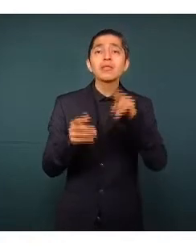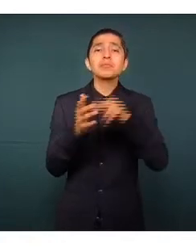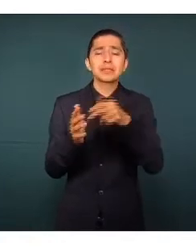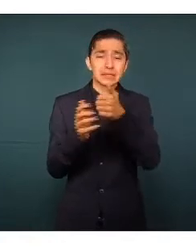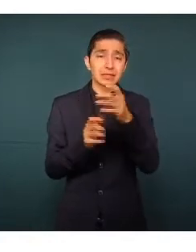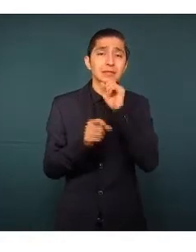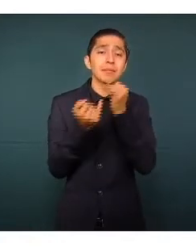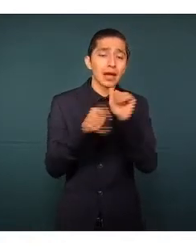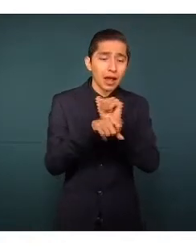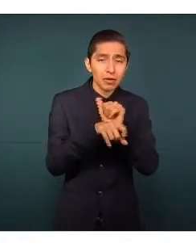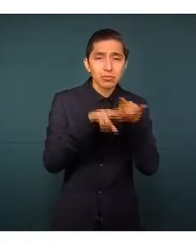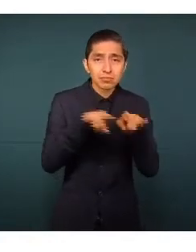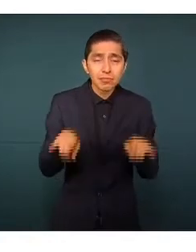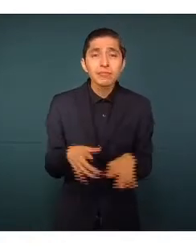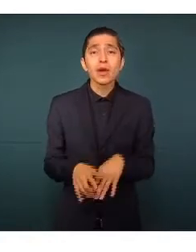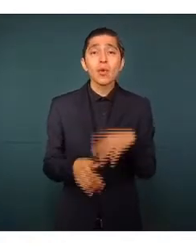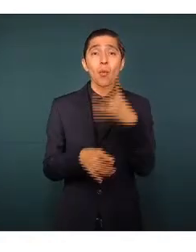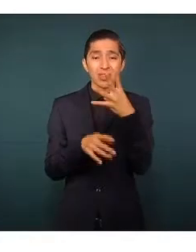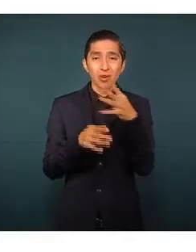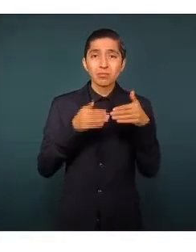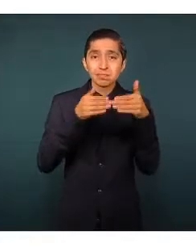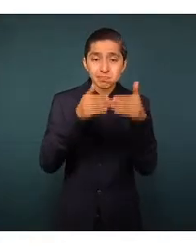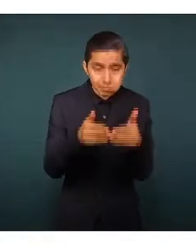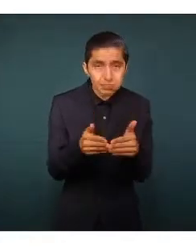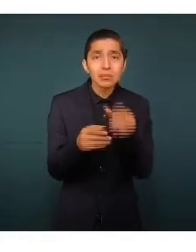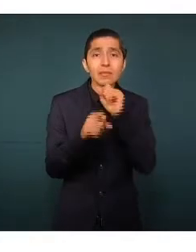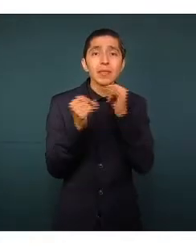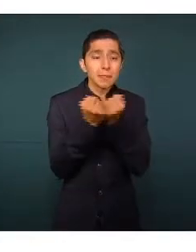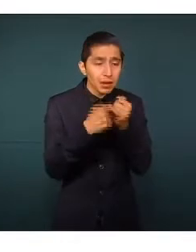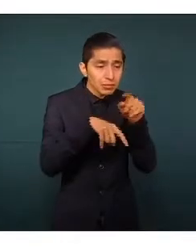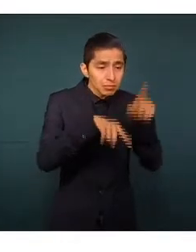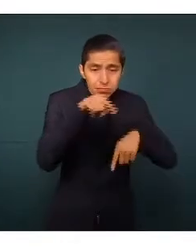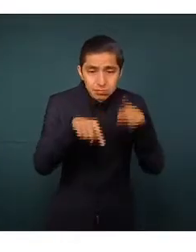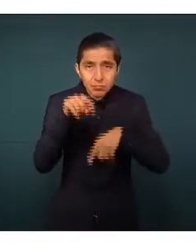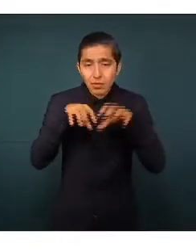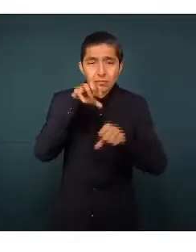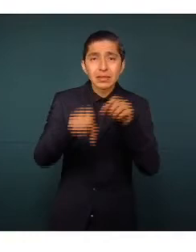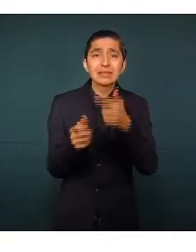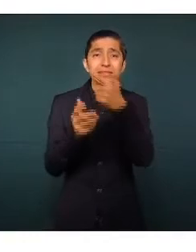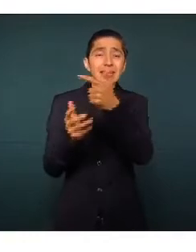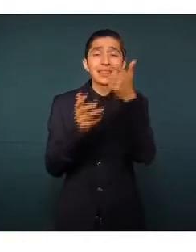una aeronave, 4 embarcaciones y